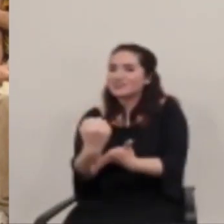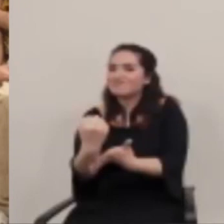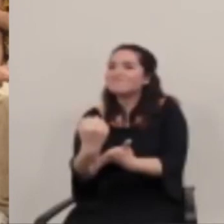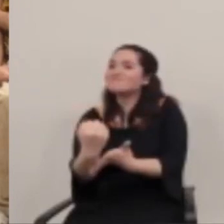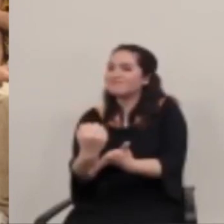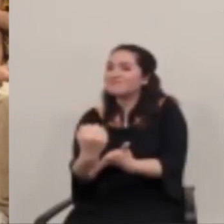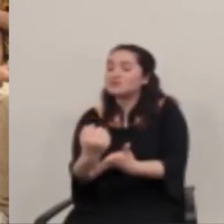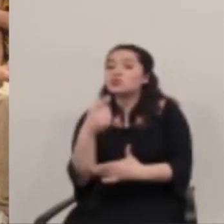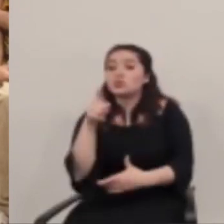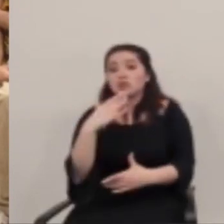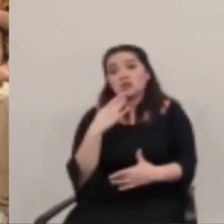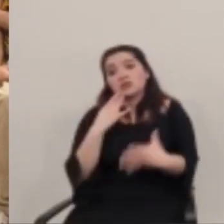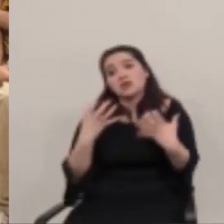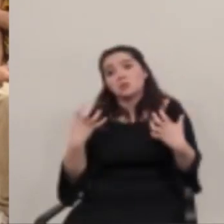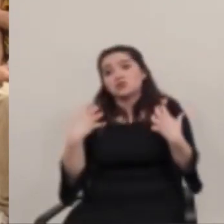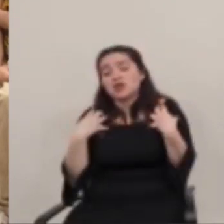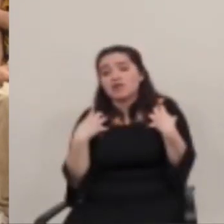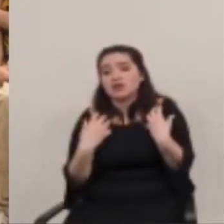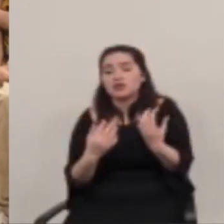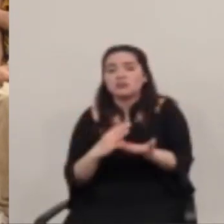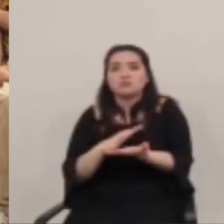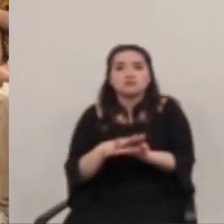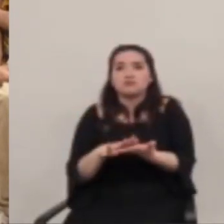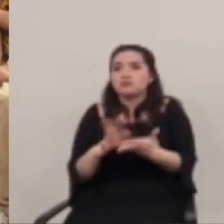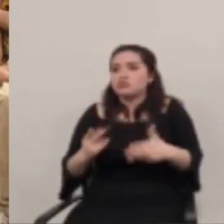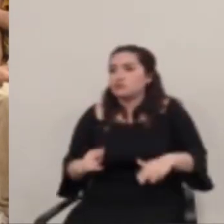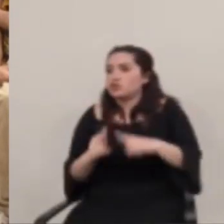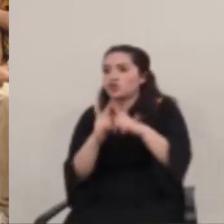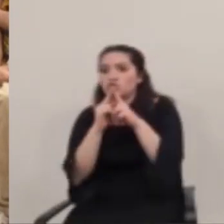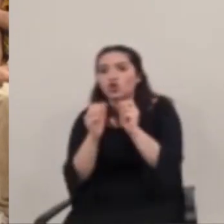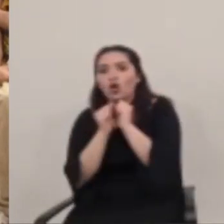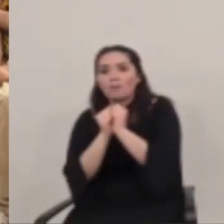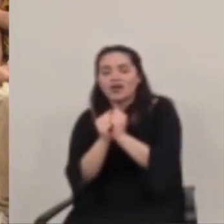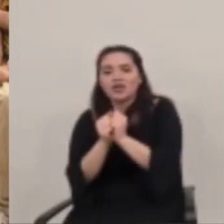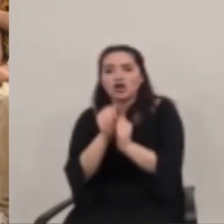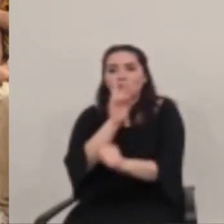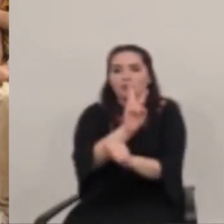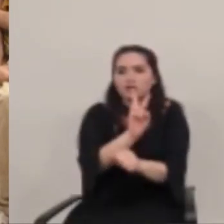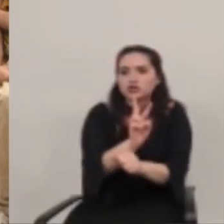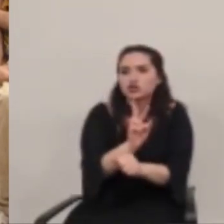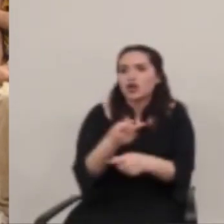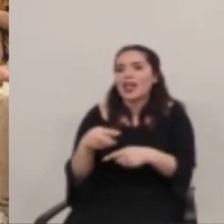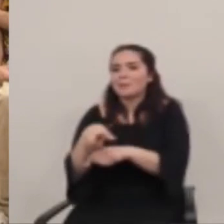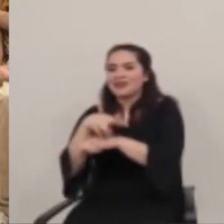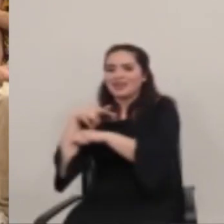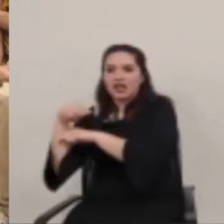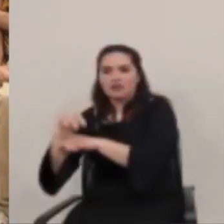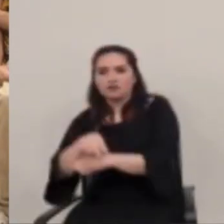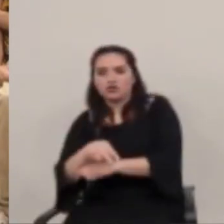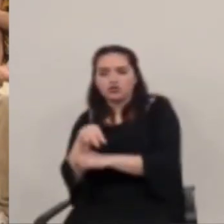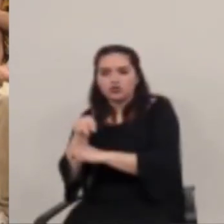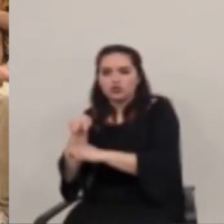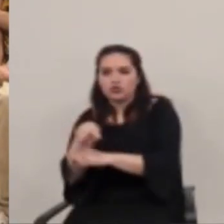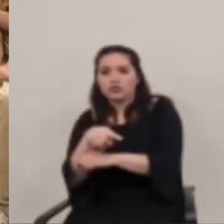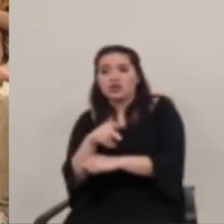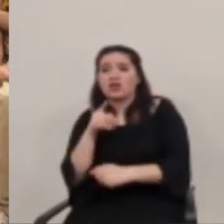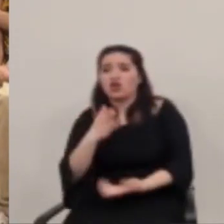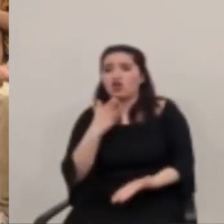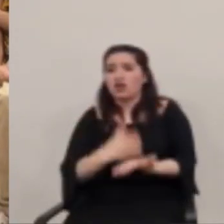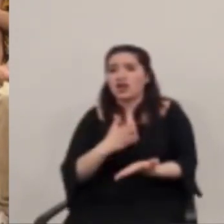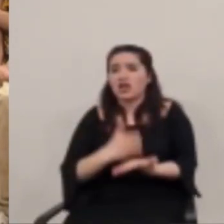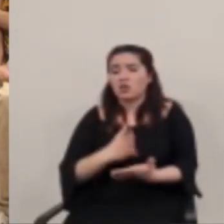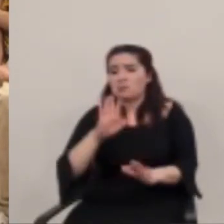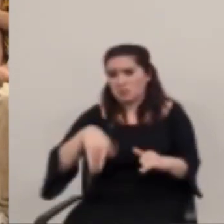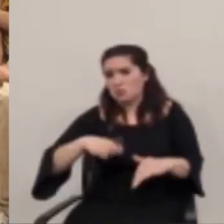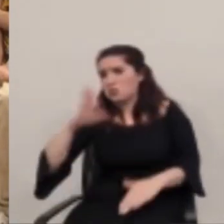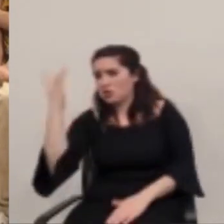tú eres responsable también cuando estás en un colegio y que no haya infraestructura ahí. Tú como compañero, tú como profesor, tú como administrativo. Y eso del colegio, pasémoslo a la